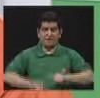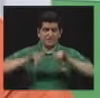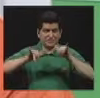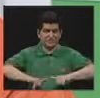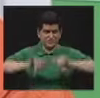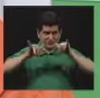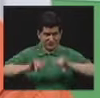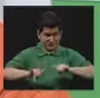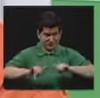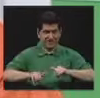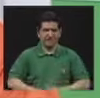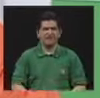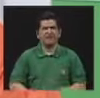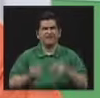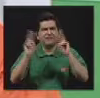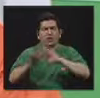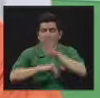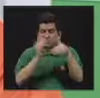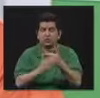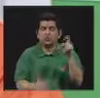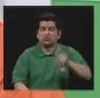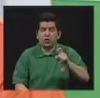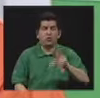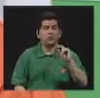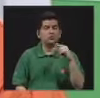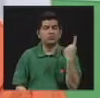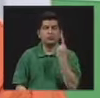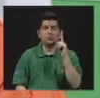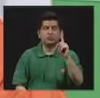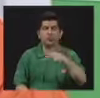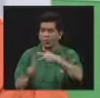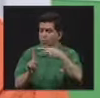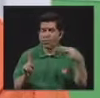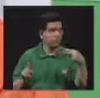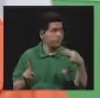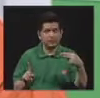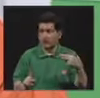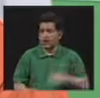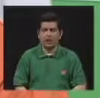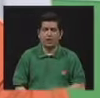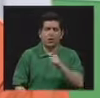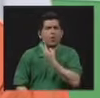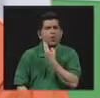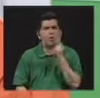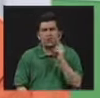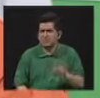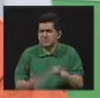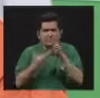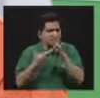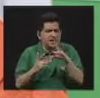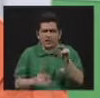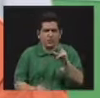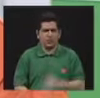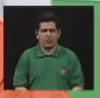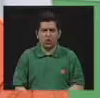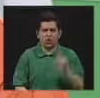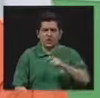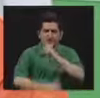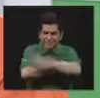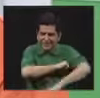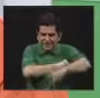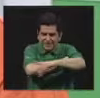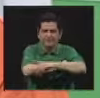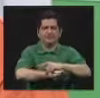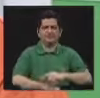El problema mío es que sostenibilidad la tenemos que tener todos. No es un hotel en particular, no es un restaurante en